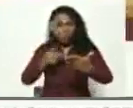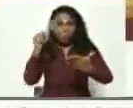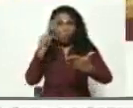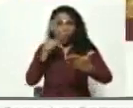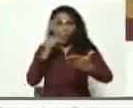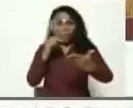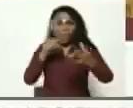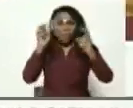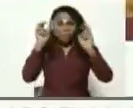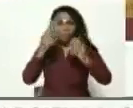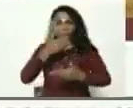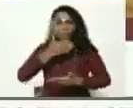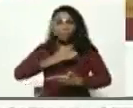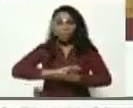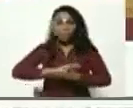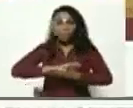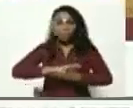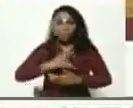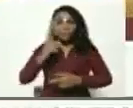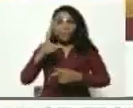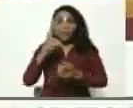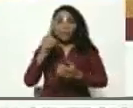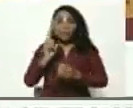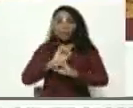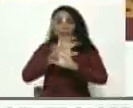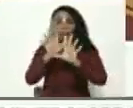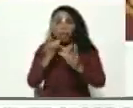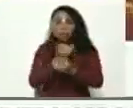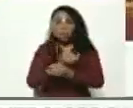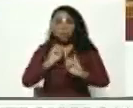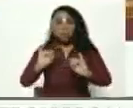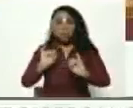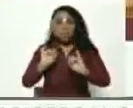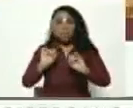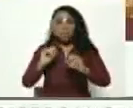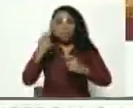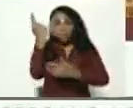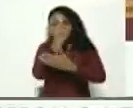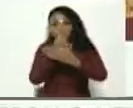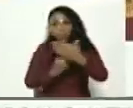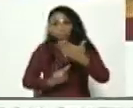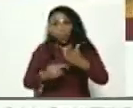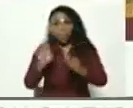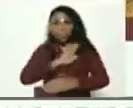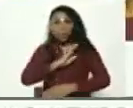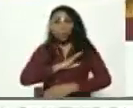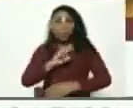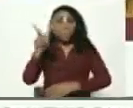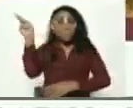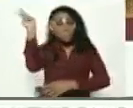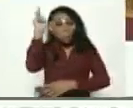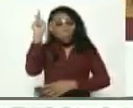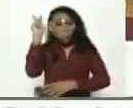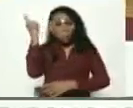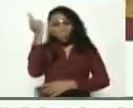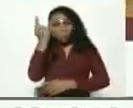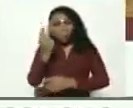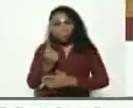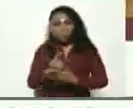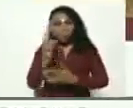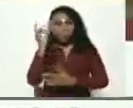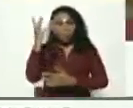el arca que contiene el acta de la declaración de nuestra independencia, el retrato del libertador hecho por el artista peruano José Gil de Castro